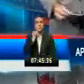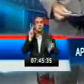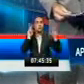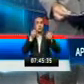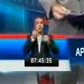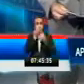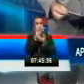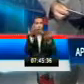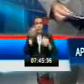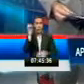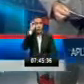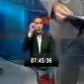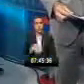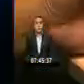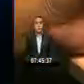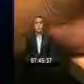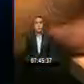tema.